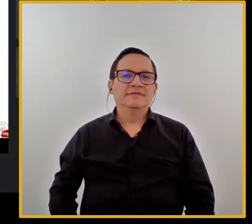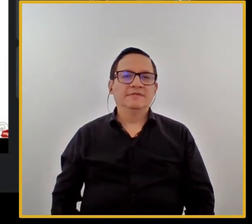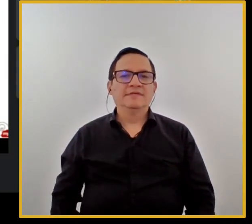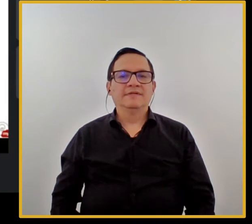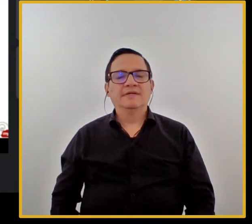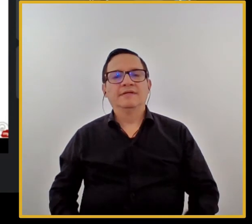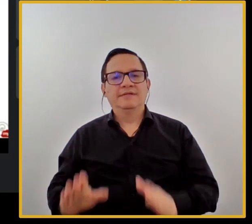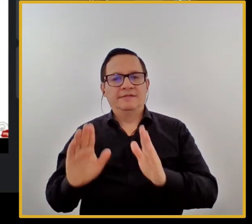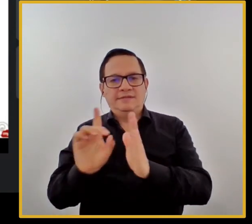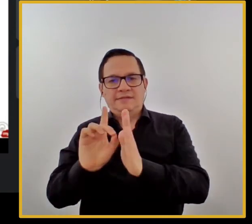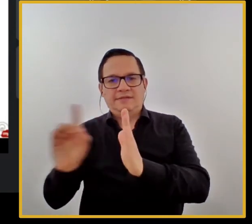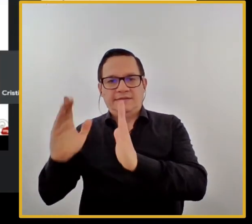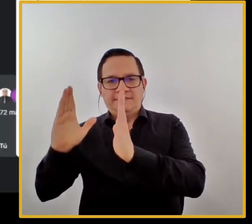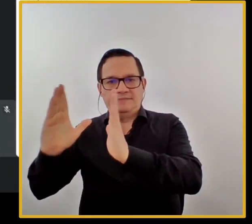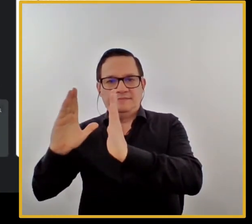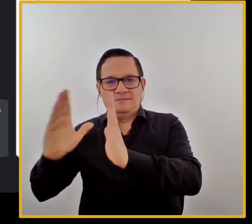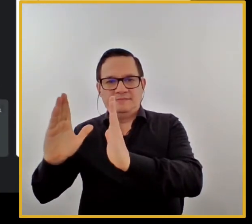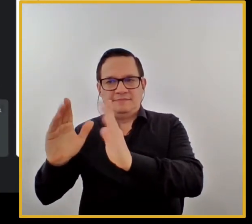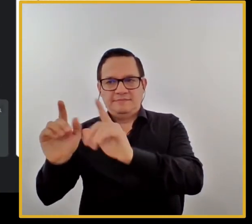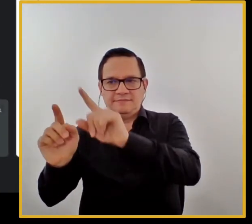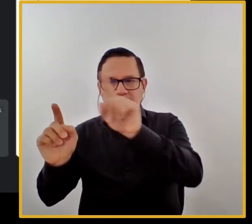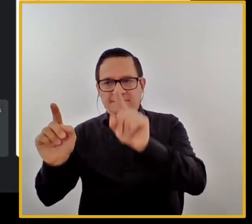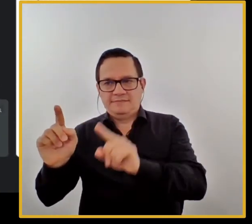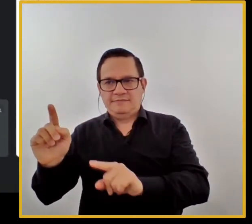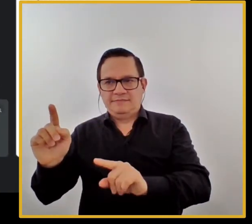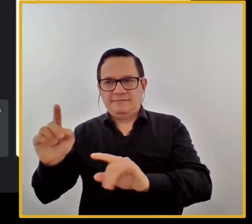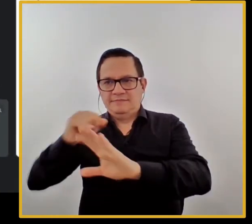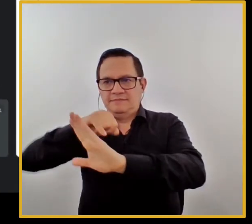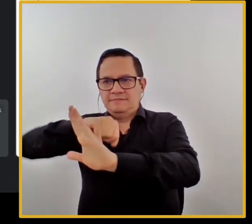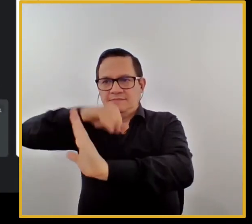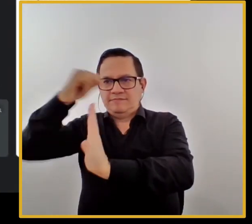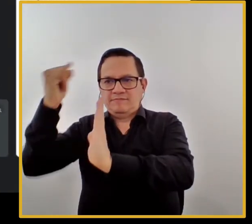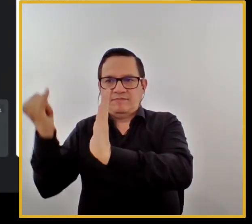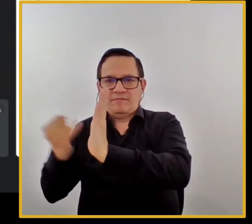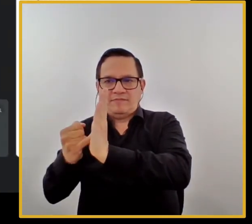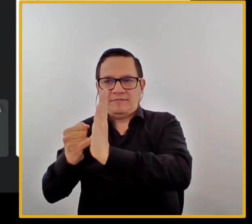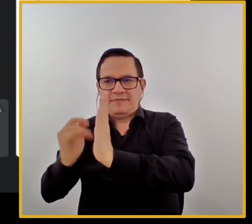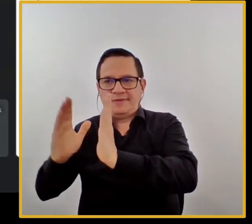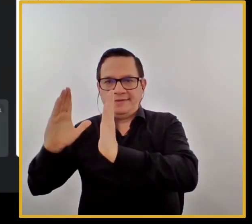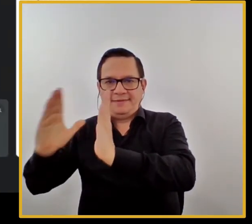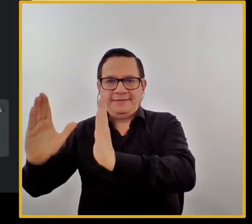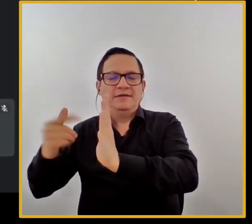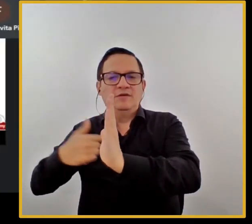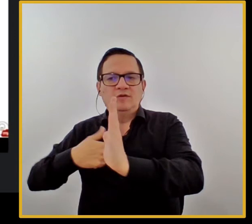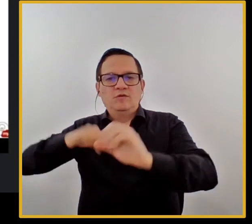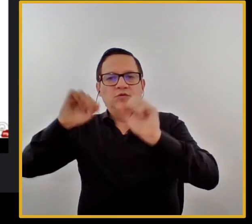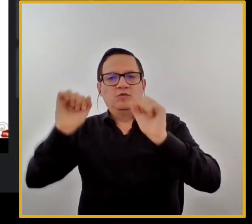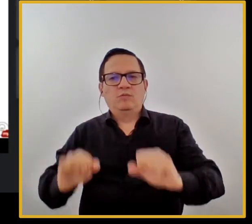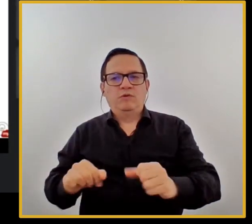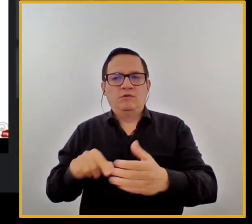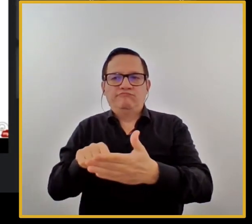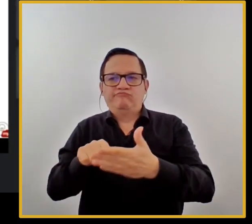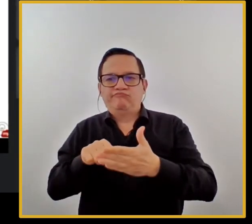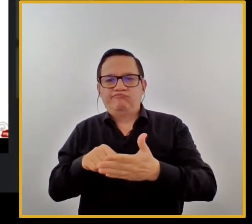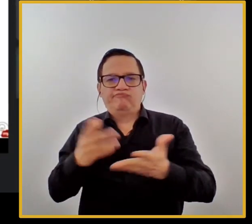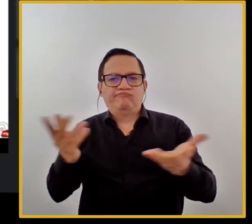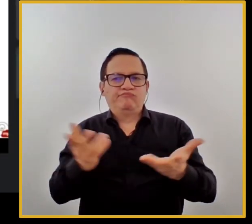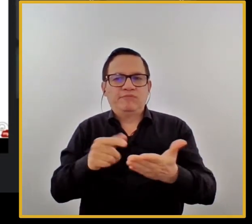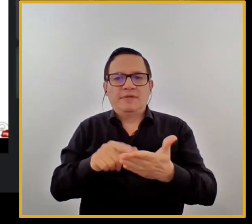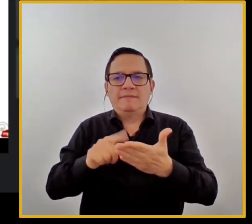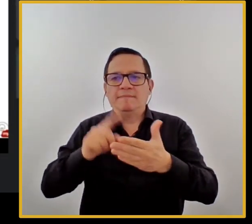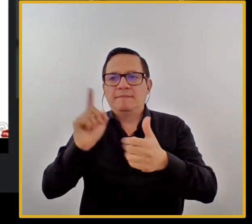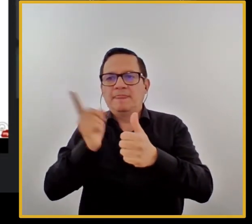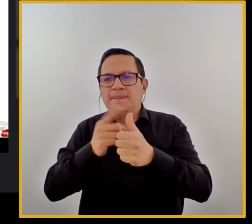Perfecto, sí señora, ahí ya queda bien. Sí, ahí ya queda correcto. Entonces aquí yo puedo acá sacar de esa